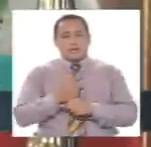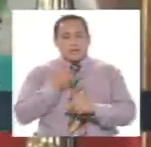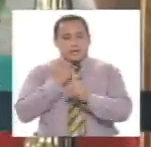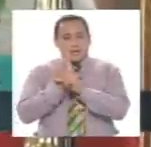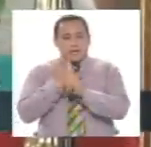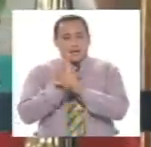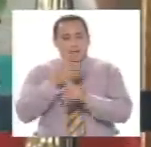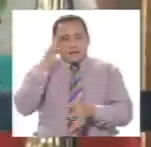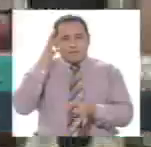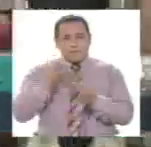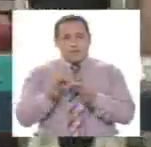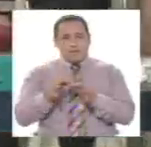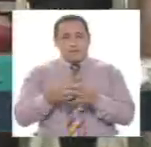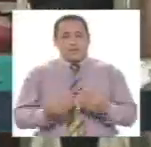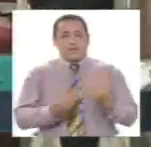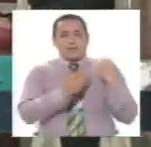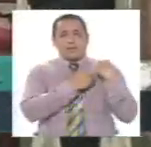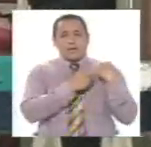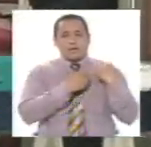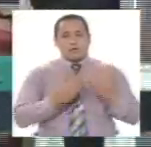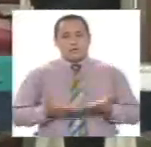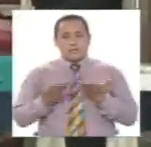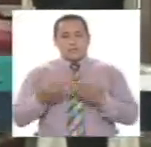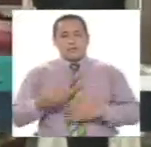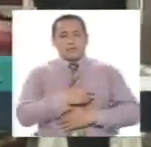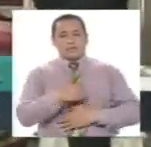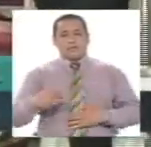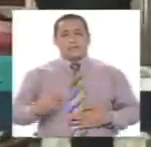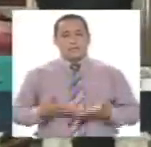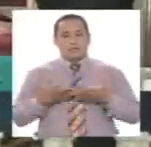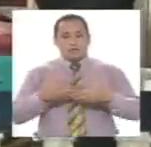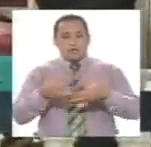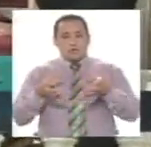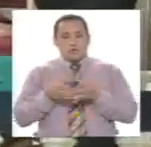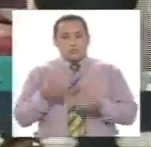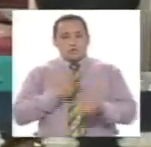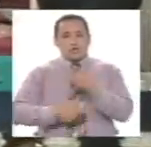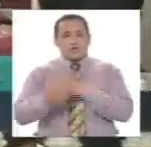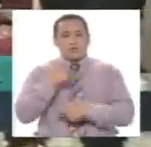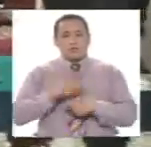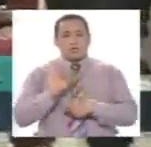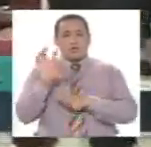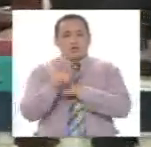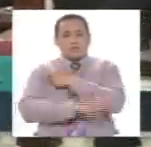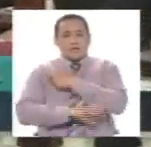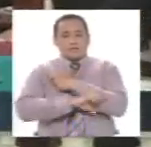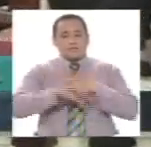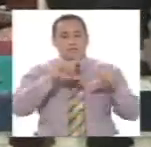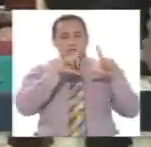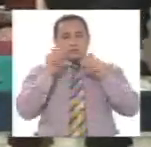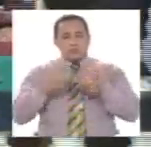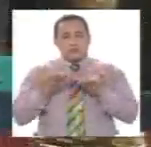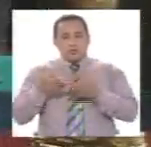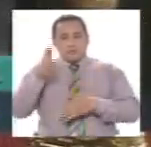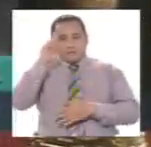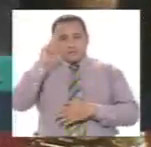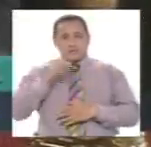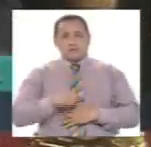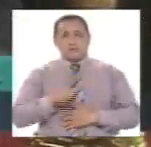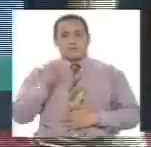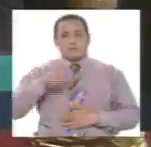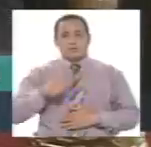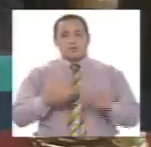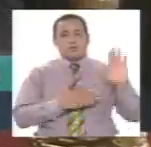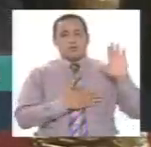leal y fielmente el cargo de ministra de Estado en el despacho de Comercio Exterior y Turismo que os confío.